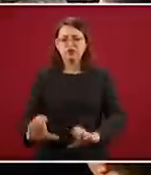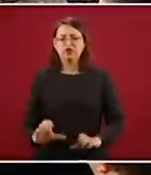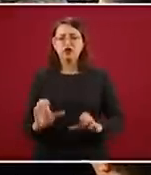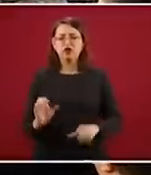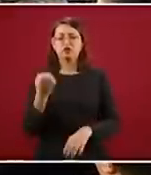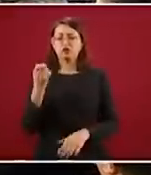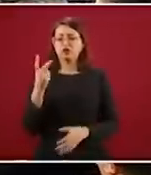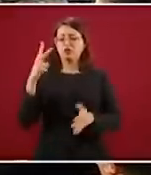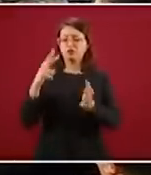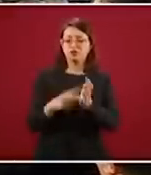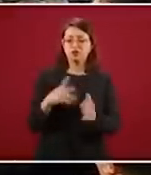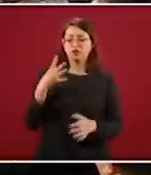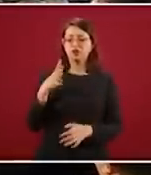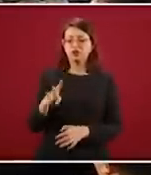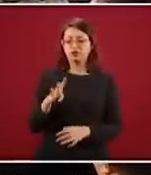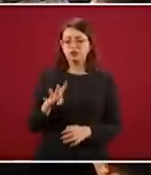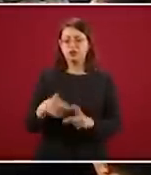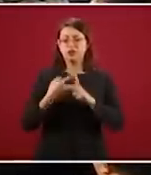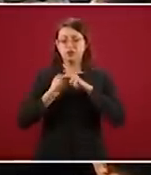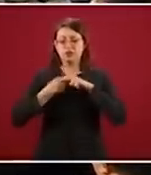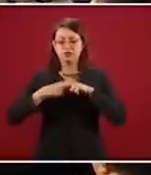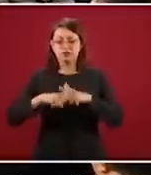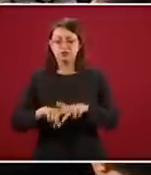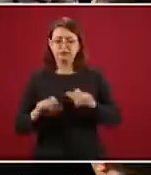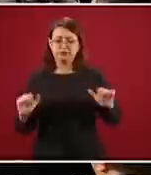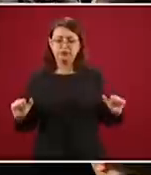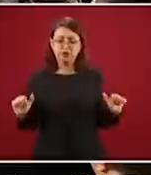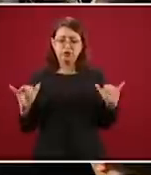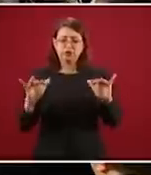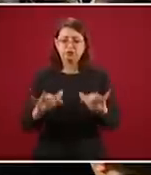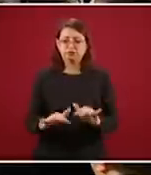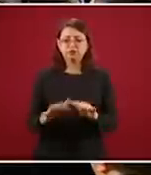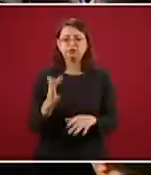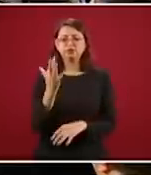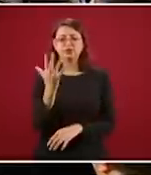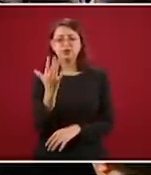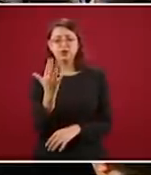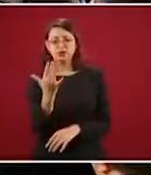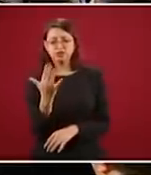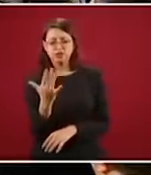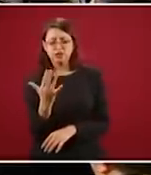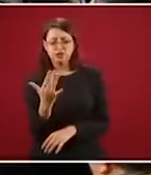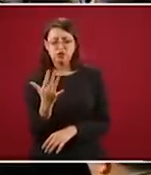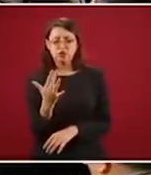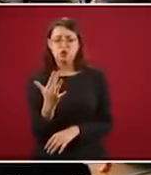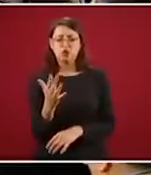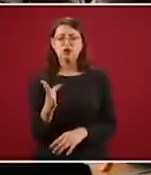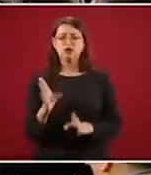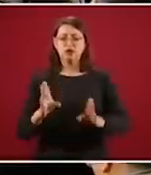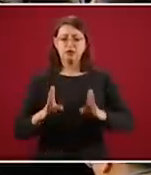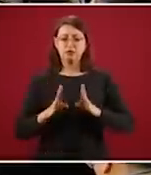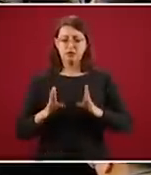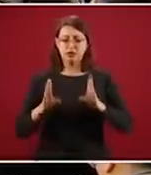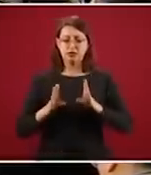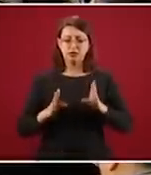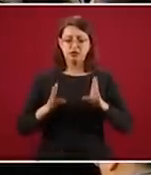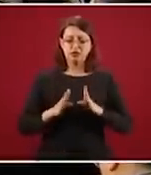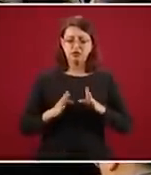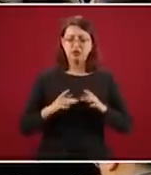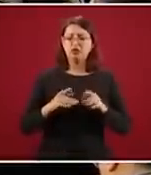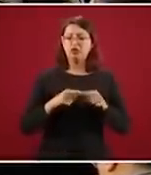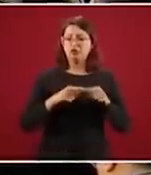inicial, las bases de operación de 50 elementos por cada 20 kilómetros, con un total